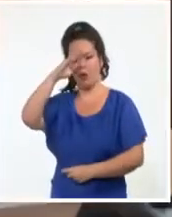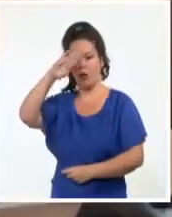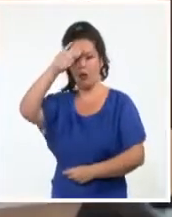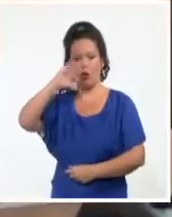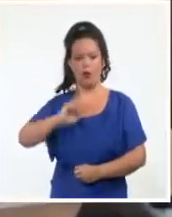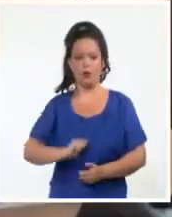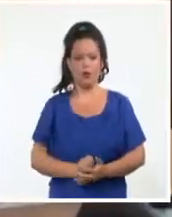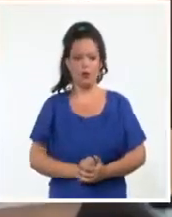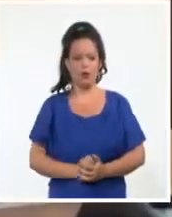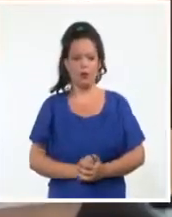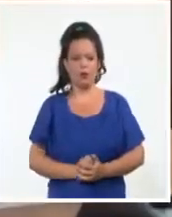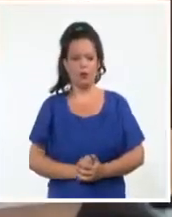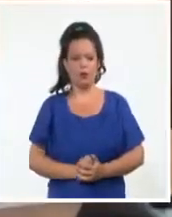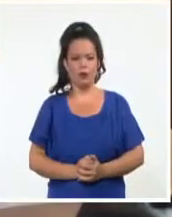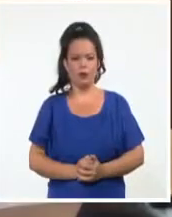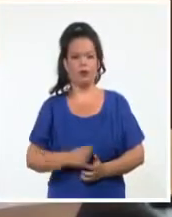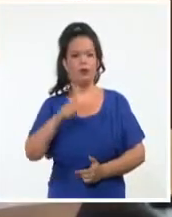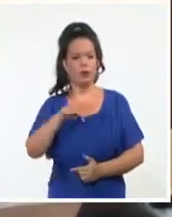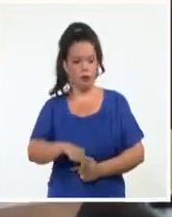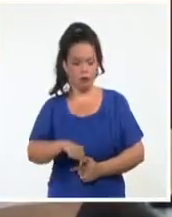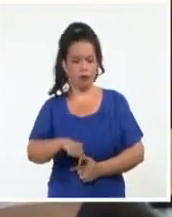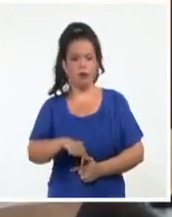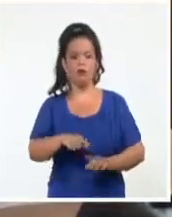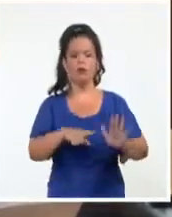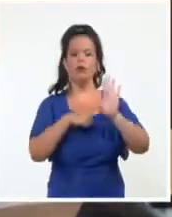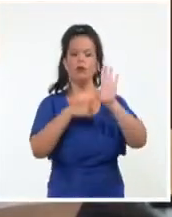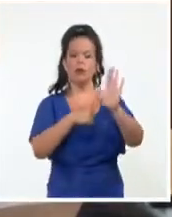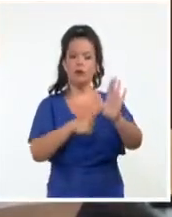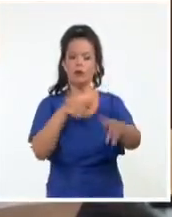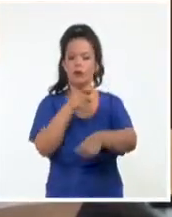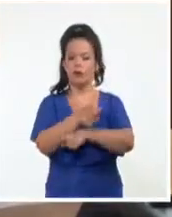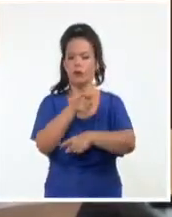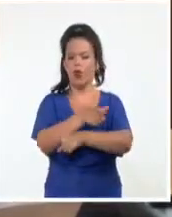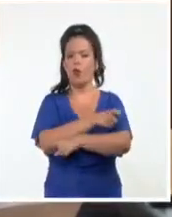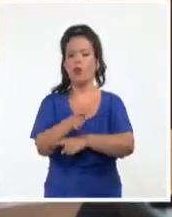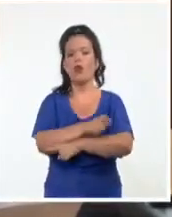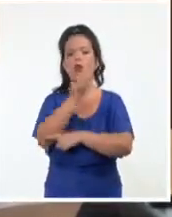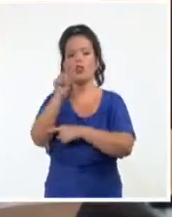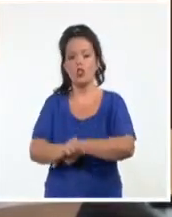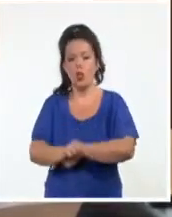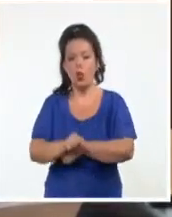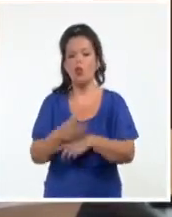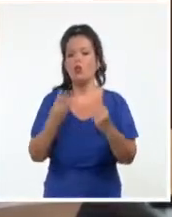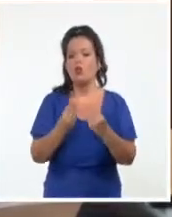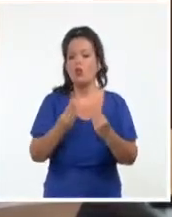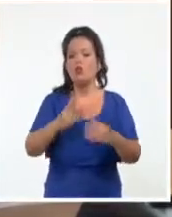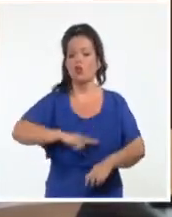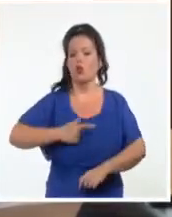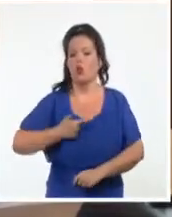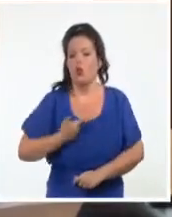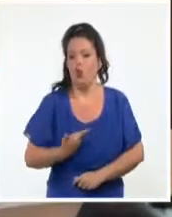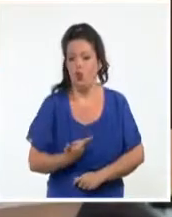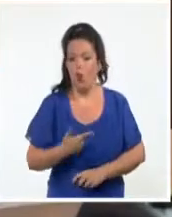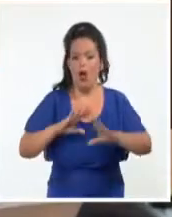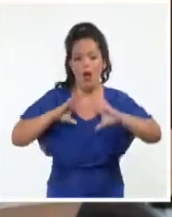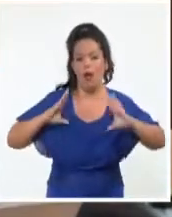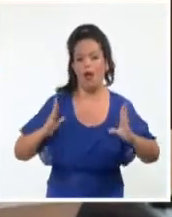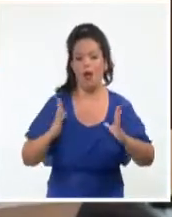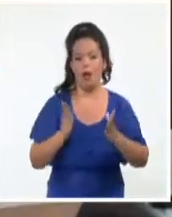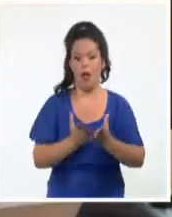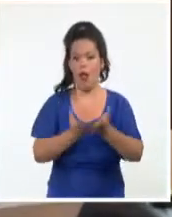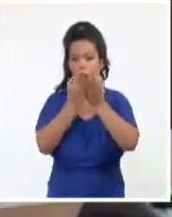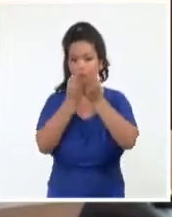de dotar al maestro de un grupo de herramientas, desde todos los puntos de vista y sobre todo culturales, y no solo culturales generales, sino también